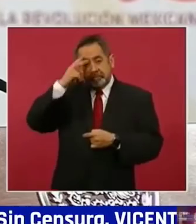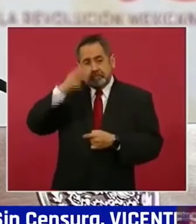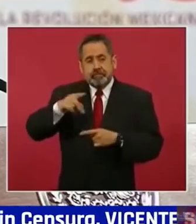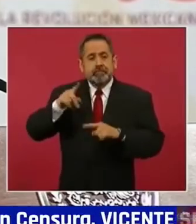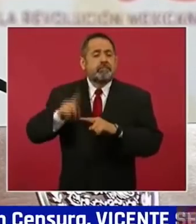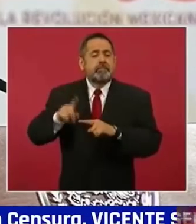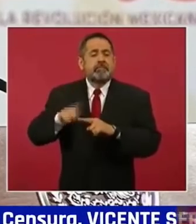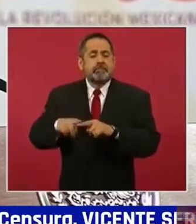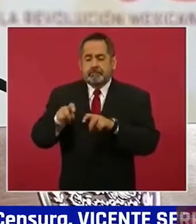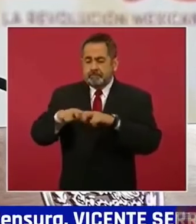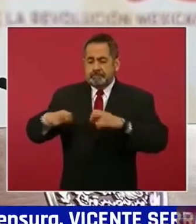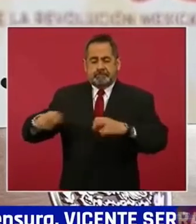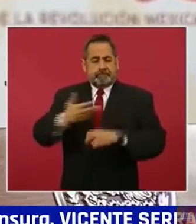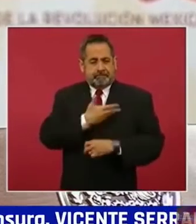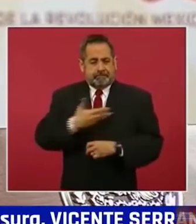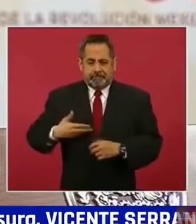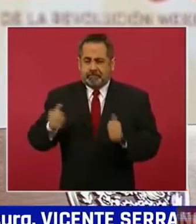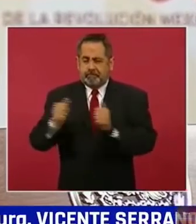el gabinete